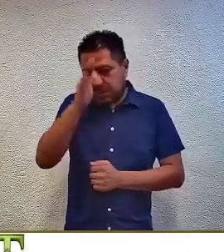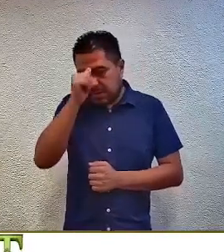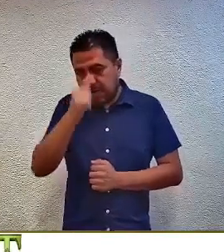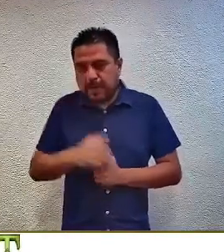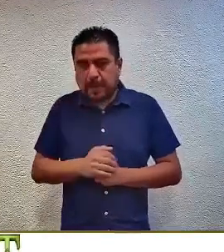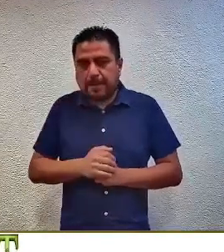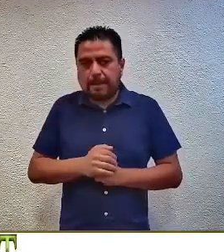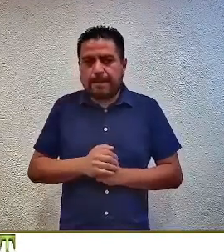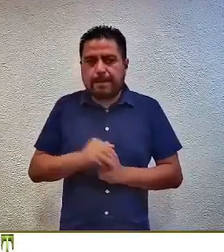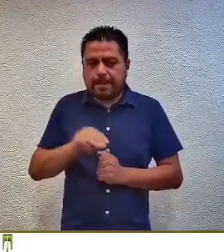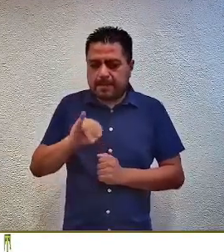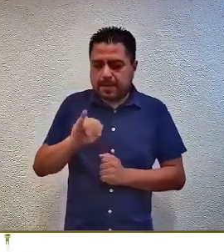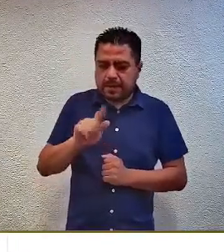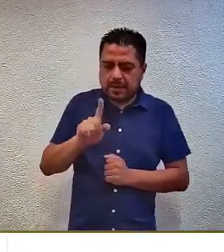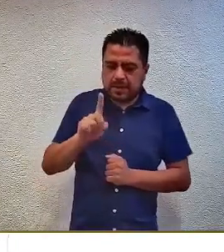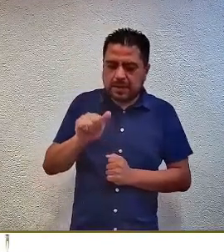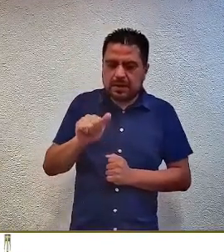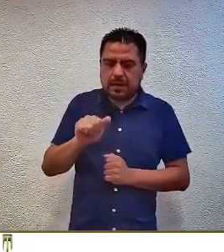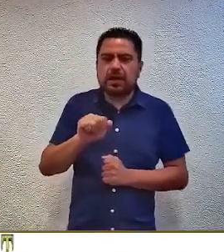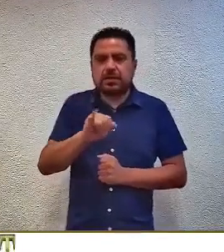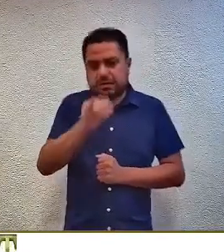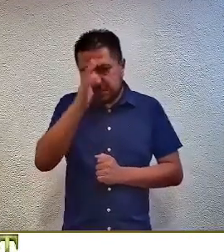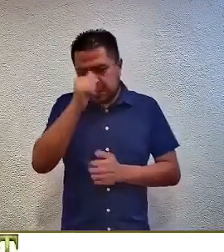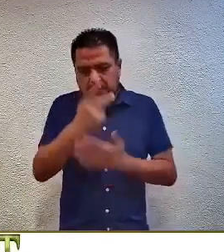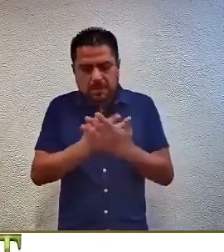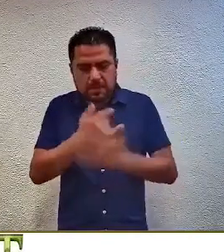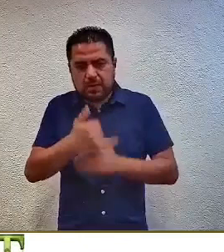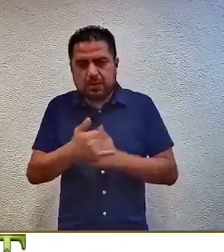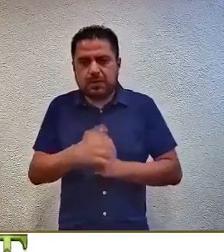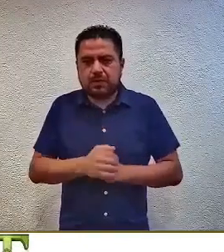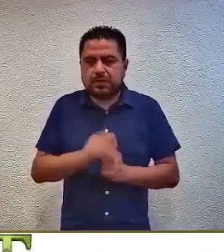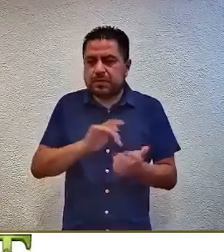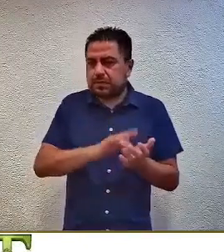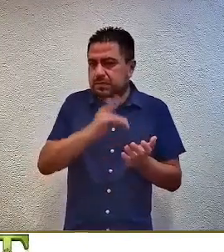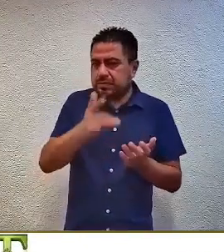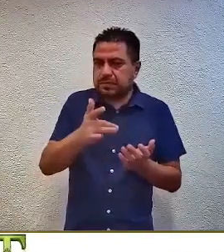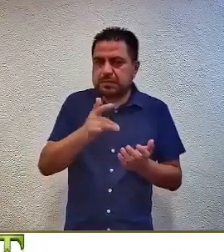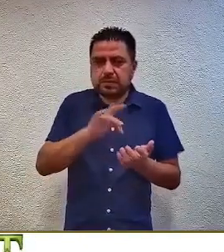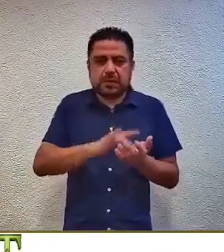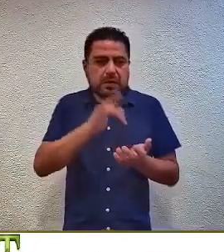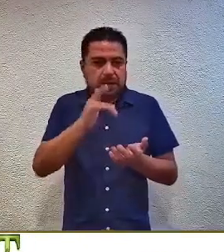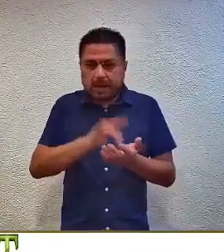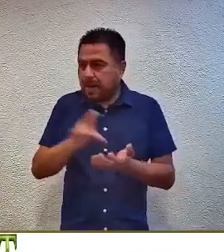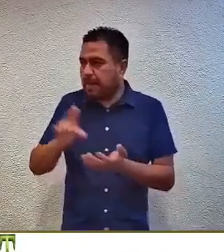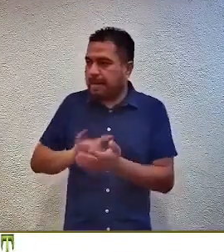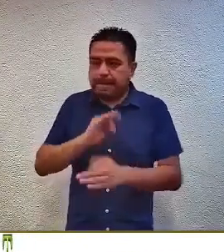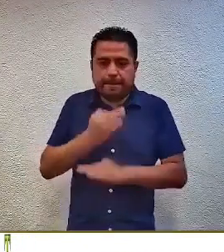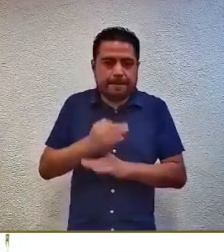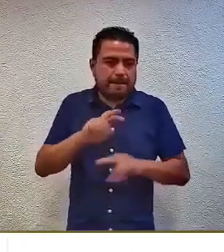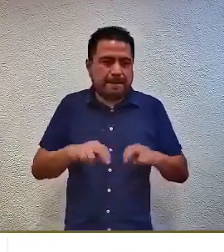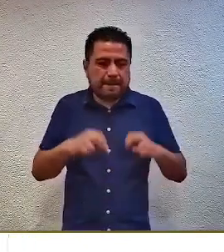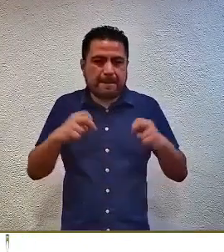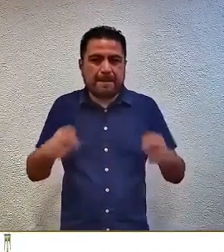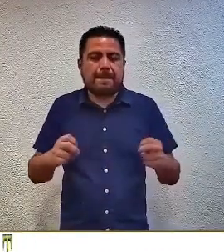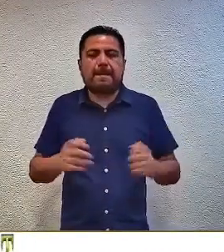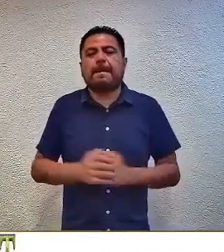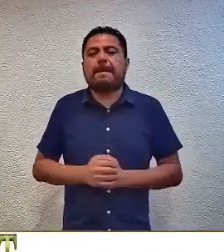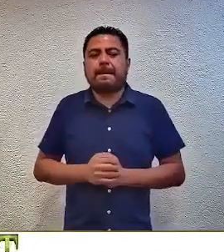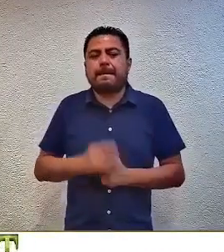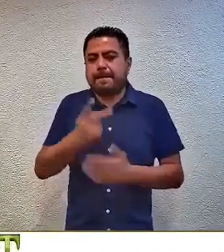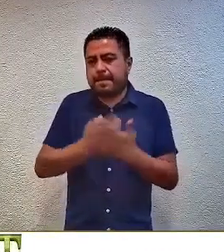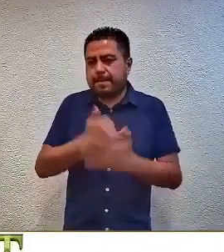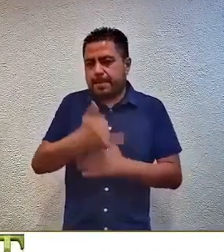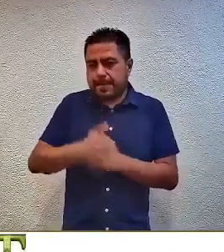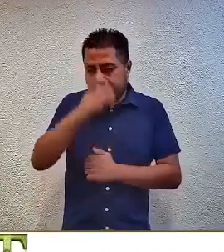magistrada. Magistrada Hilda Rosa Delgado Brito. A favor del proyecto. Gracias, magistrada. Magistrada presidenta, magistrado. El proyecto